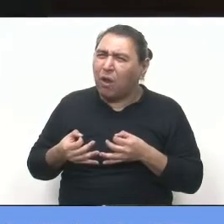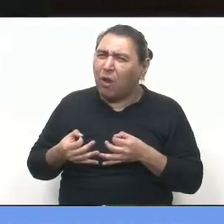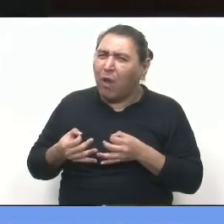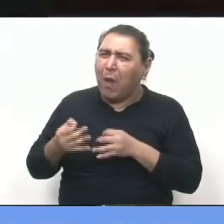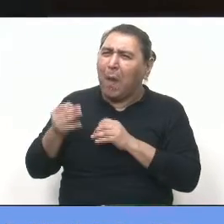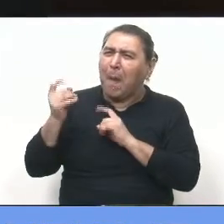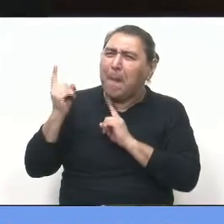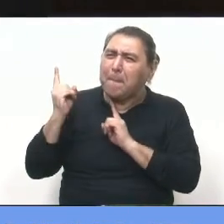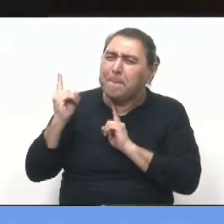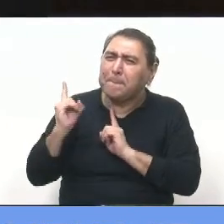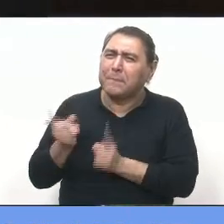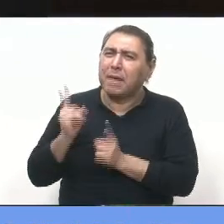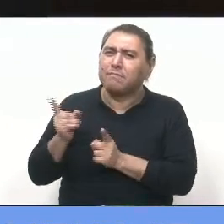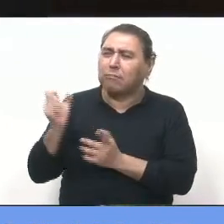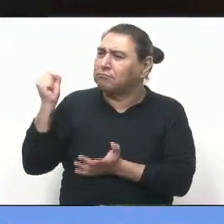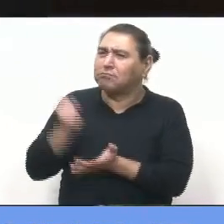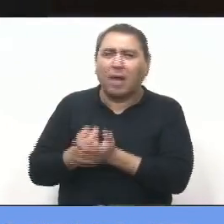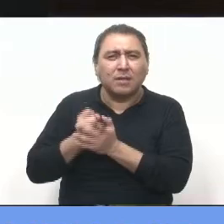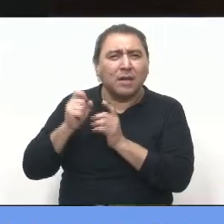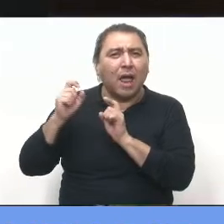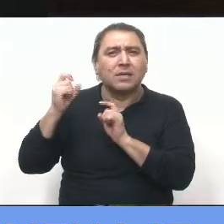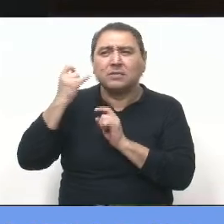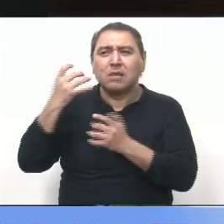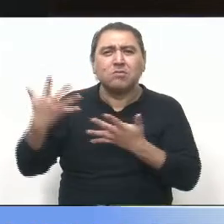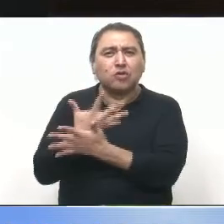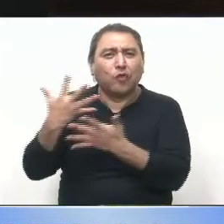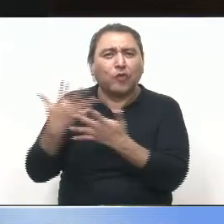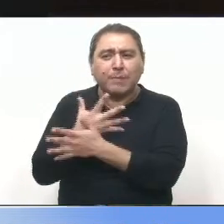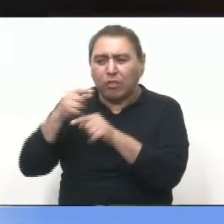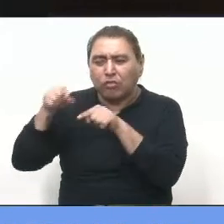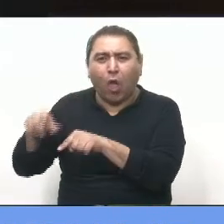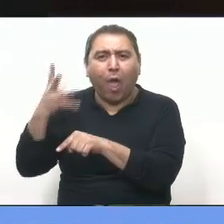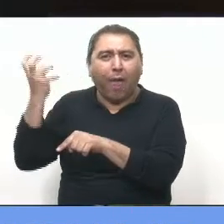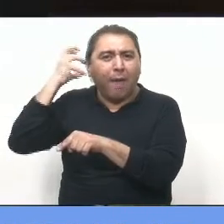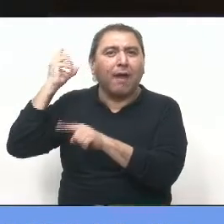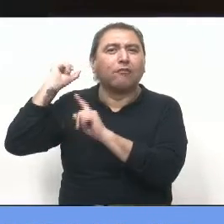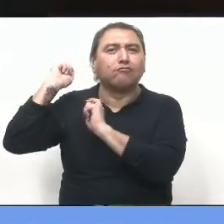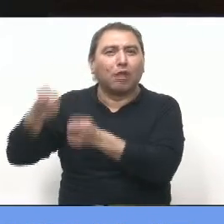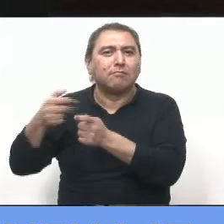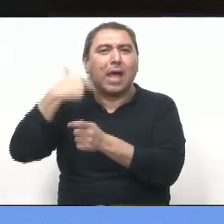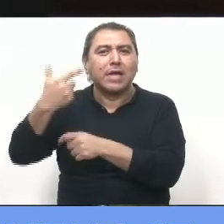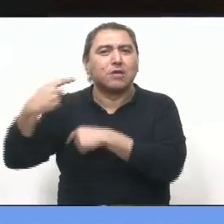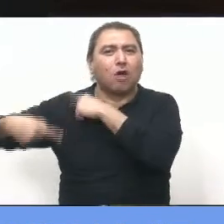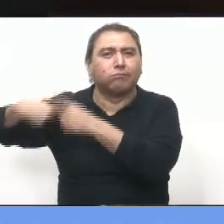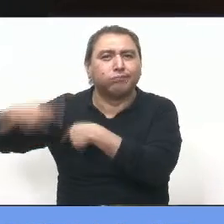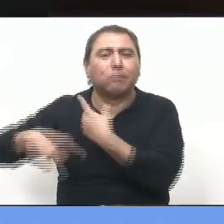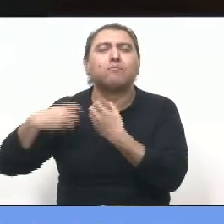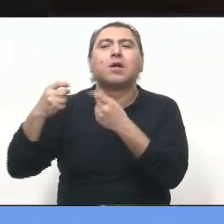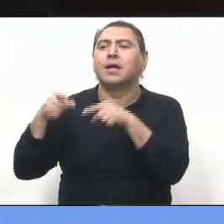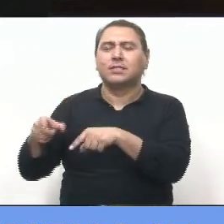que la persiguen simplemente porque fue mujer y porque fue capaz de destruir